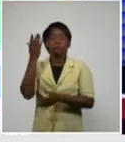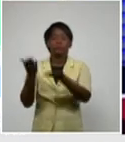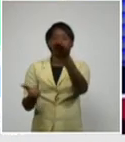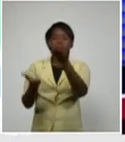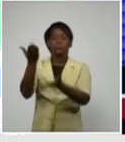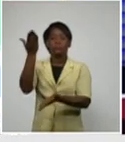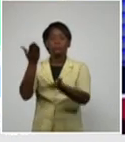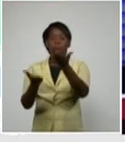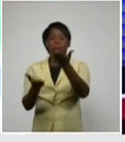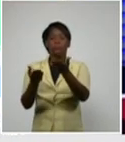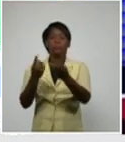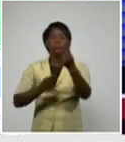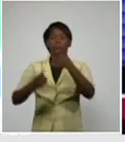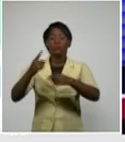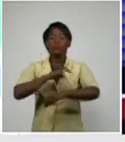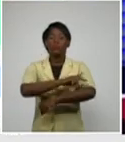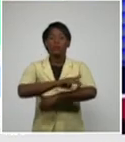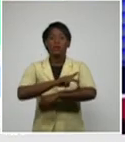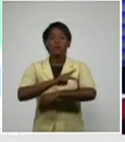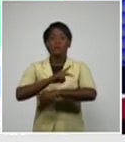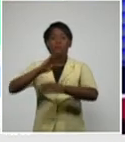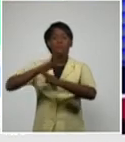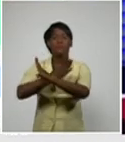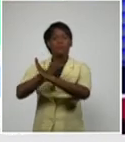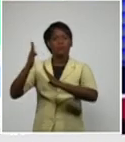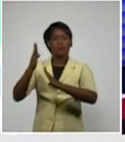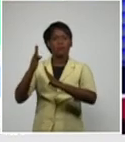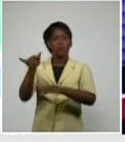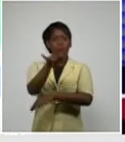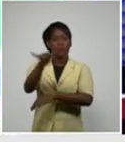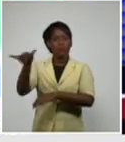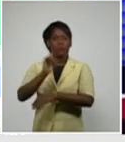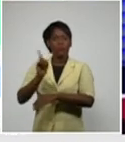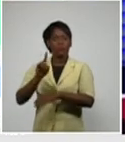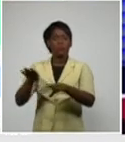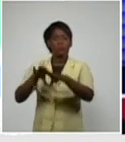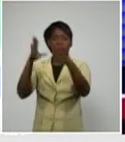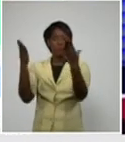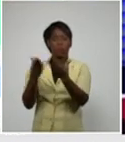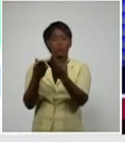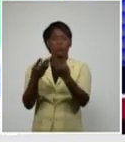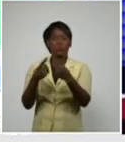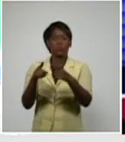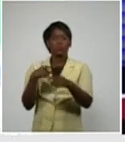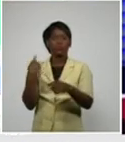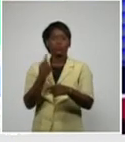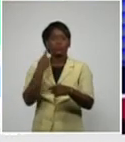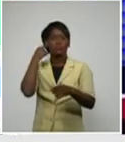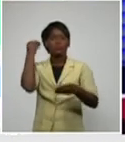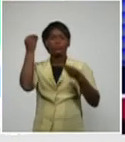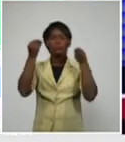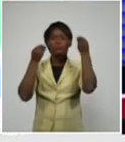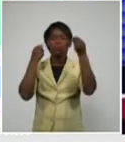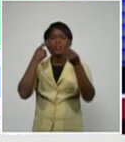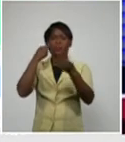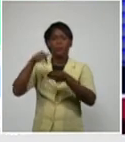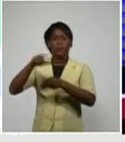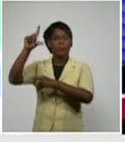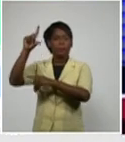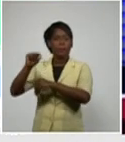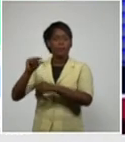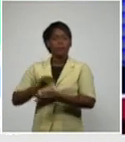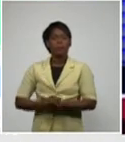continentes, pero de todas formas, de manera general, se ve una reducción que en conferencias posteriores vamos a traer